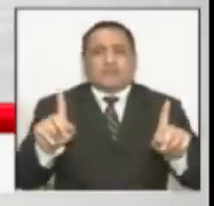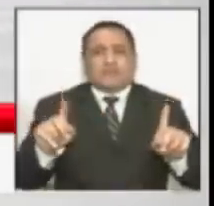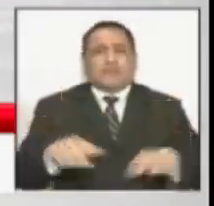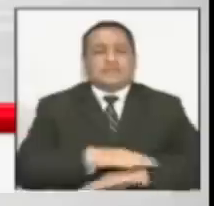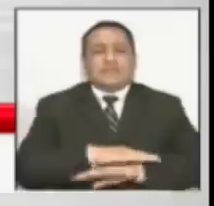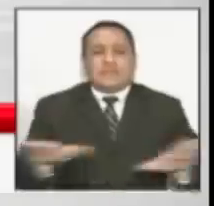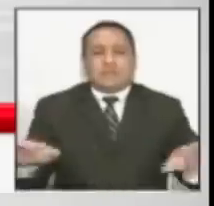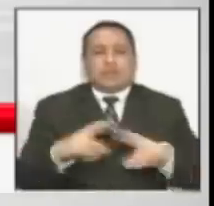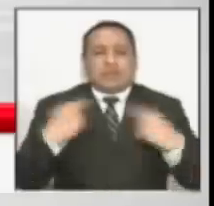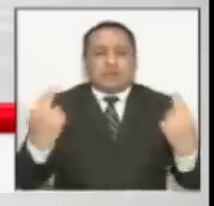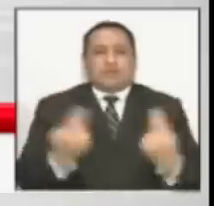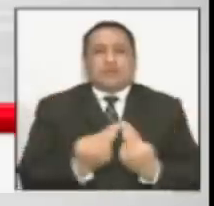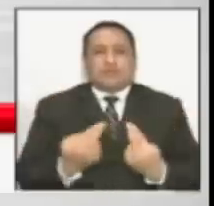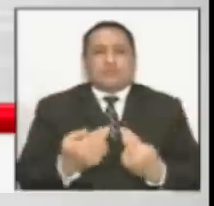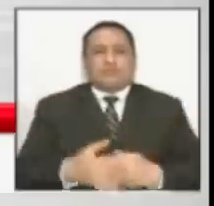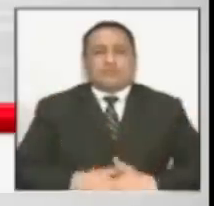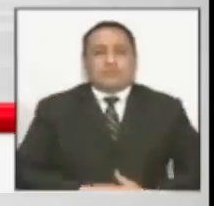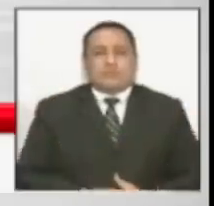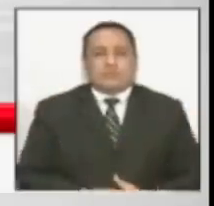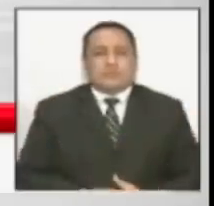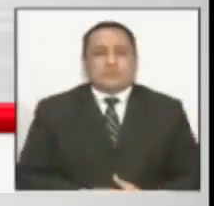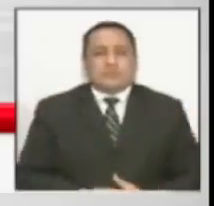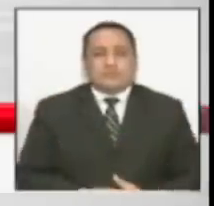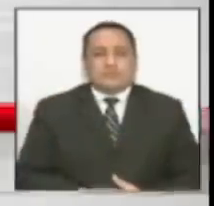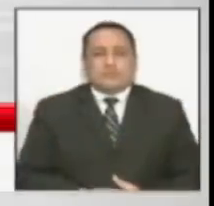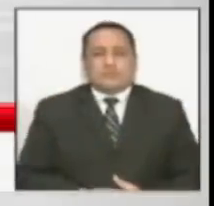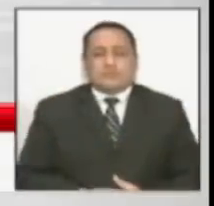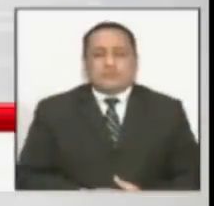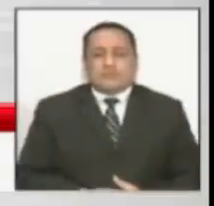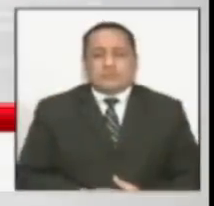Se levanta la sesión.